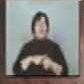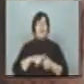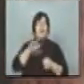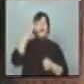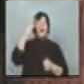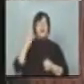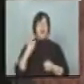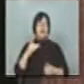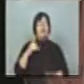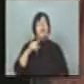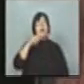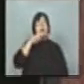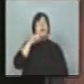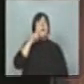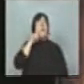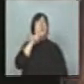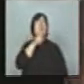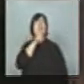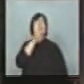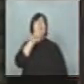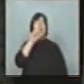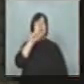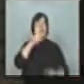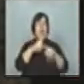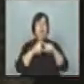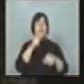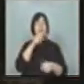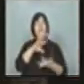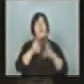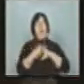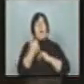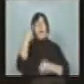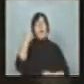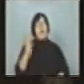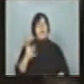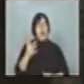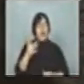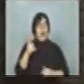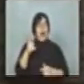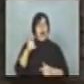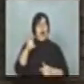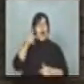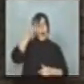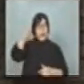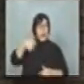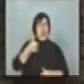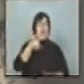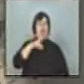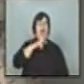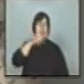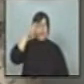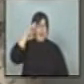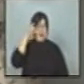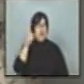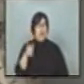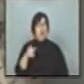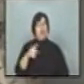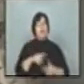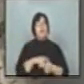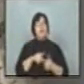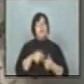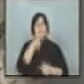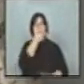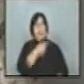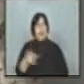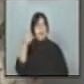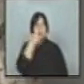muy importante de nuestro edificio, y de distintas artes que funcionan a lo largo de todos los días de la semana aquí en la